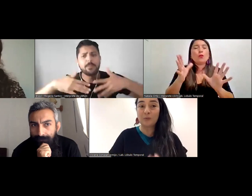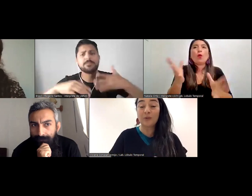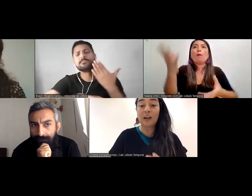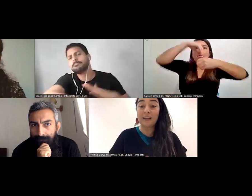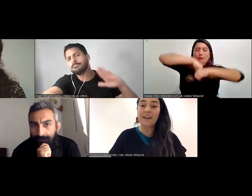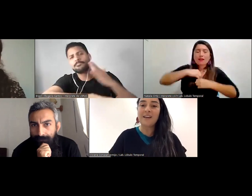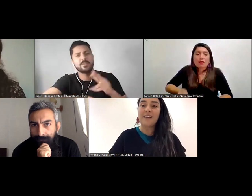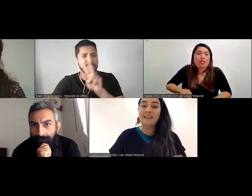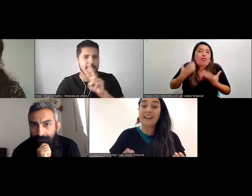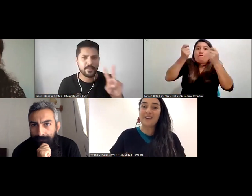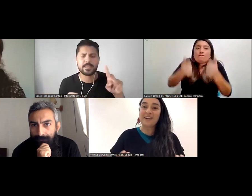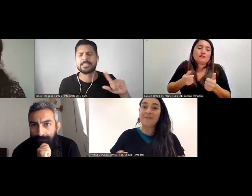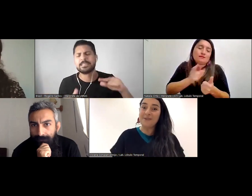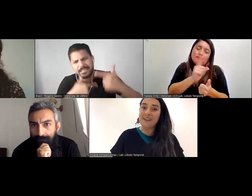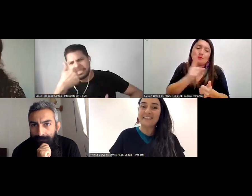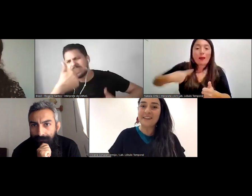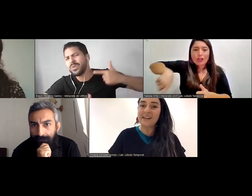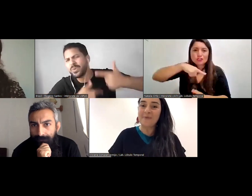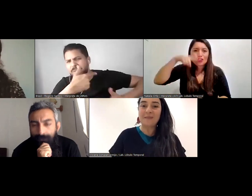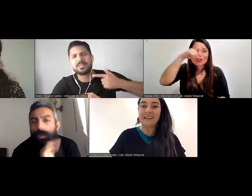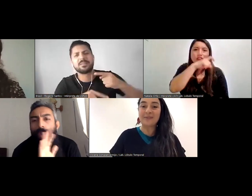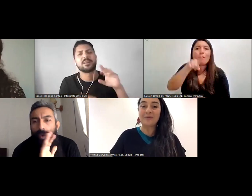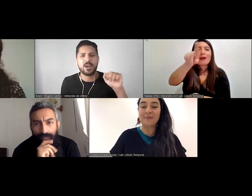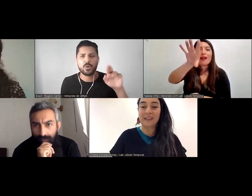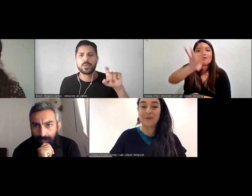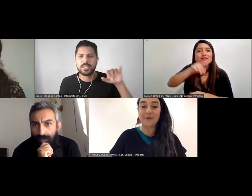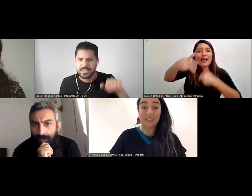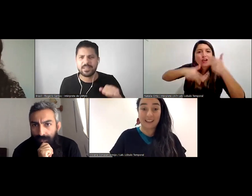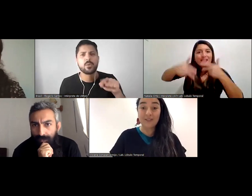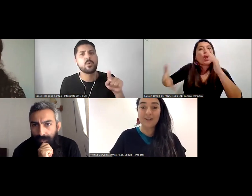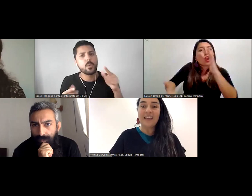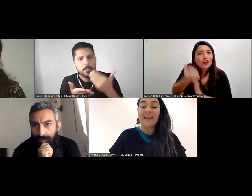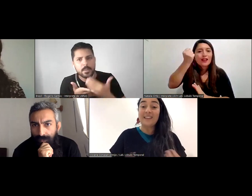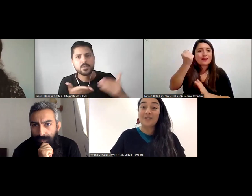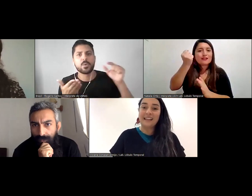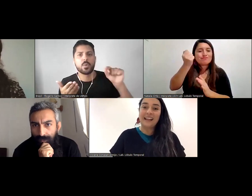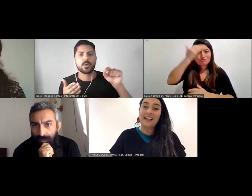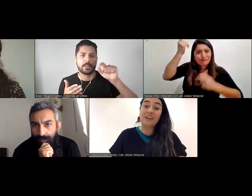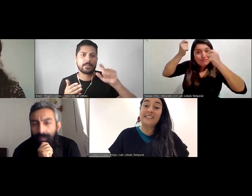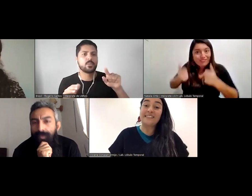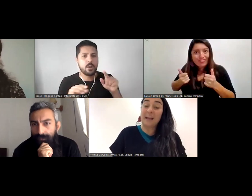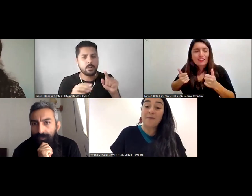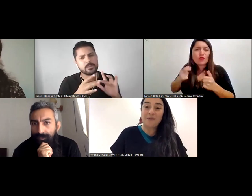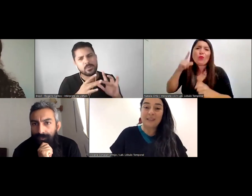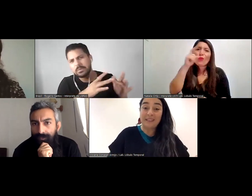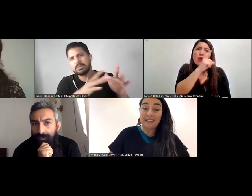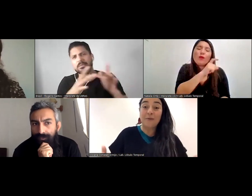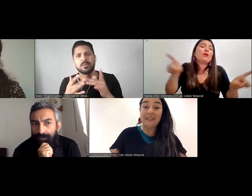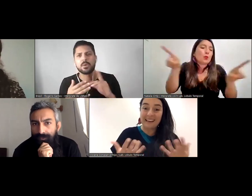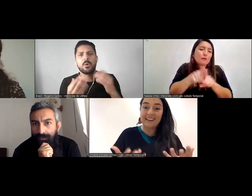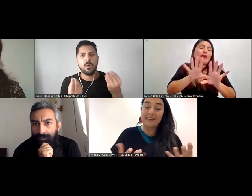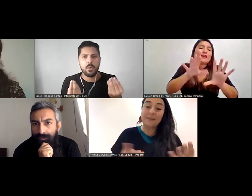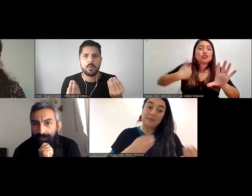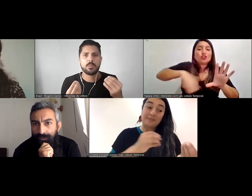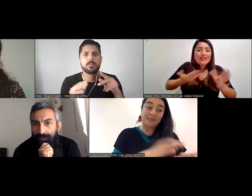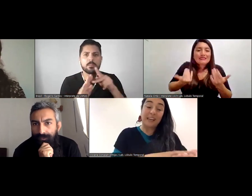como expuso Carolina, de que Carolina fuera una artista vernacular para estos videos. Entonces, lo que necesitamos también de